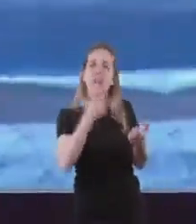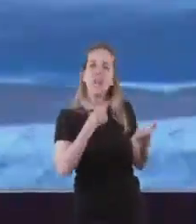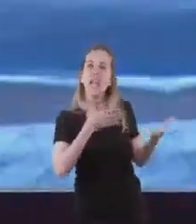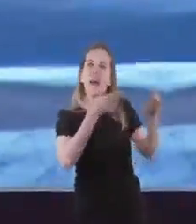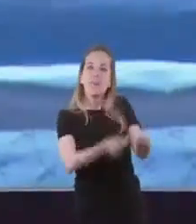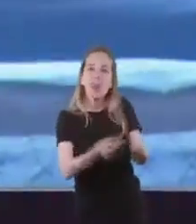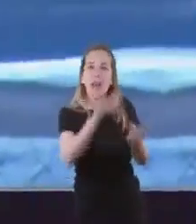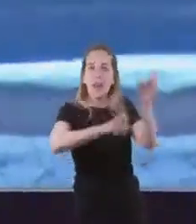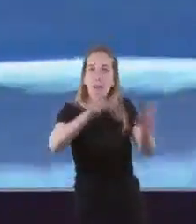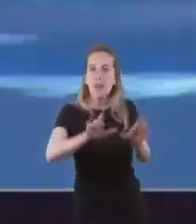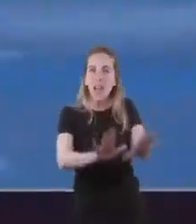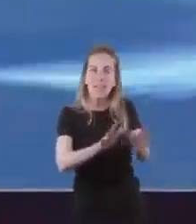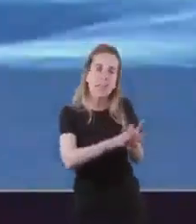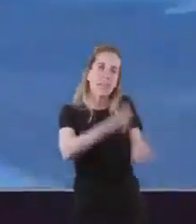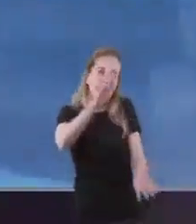desarrollarse.